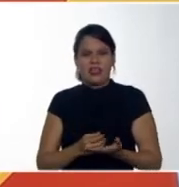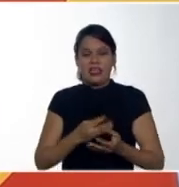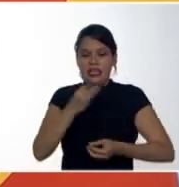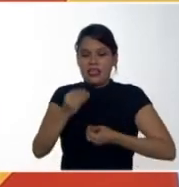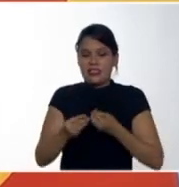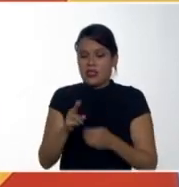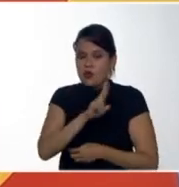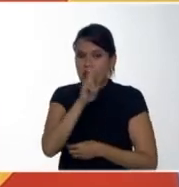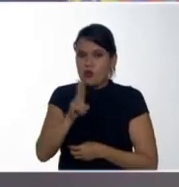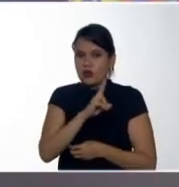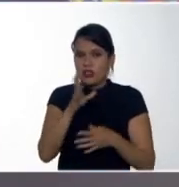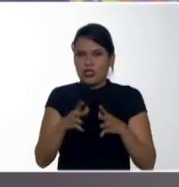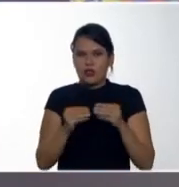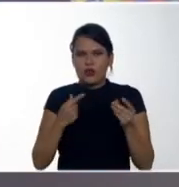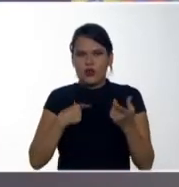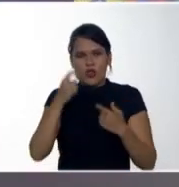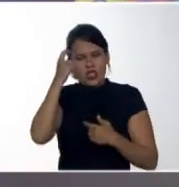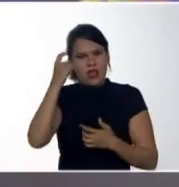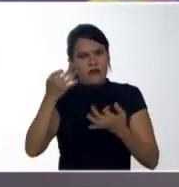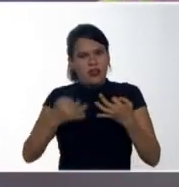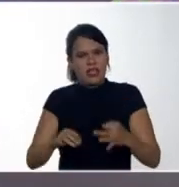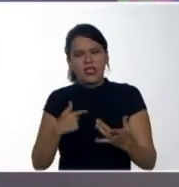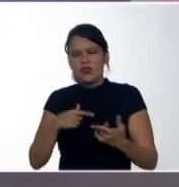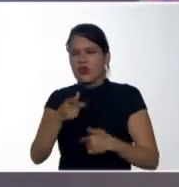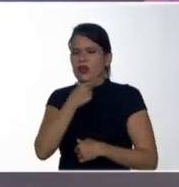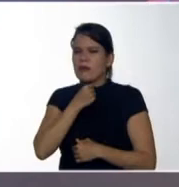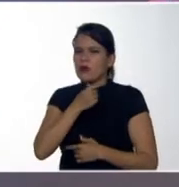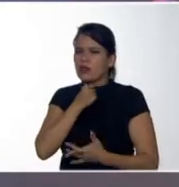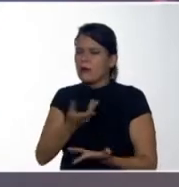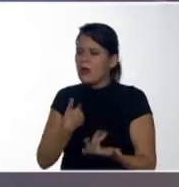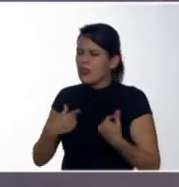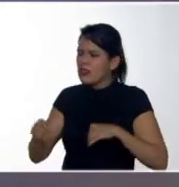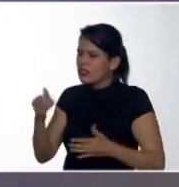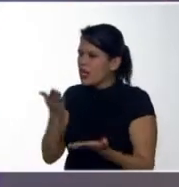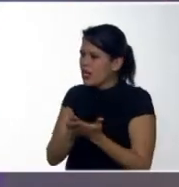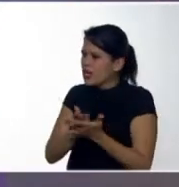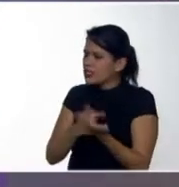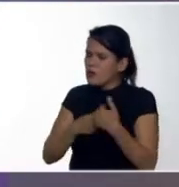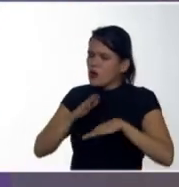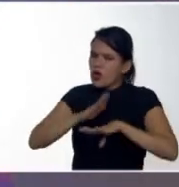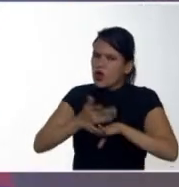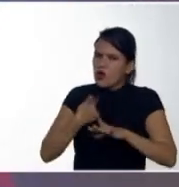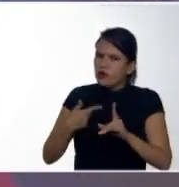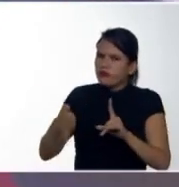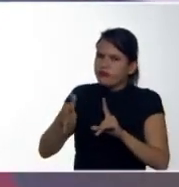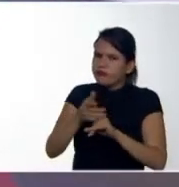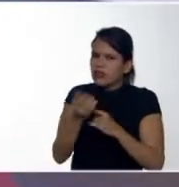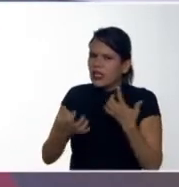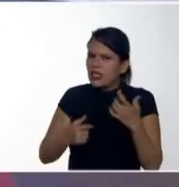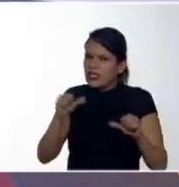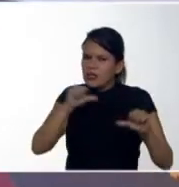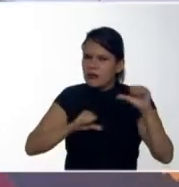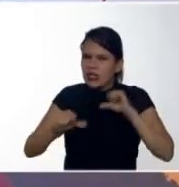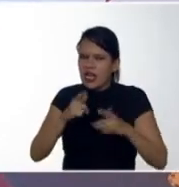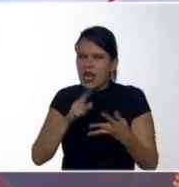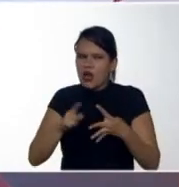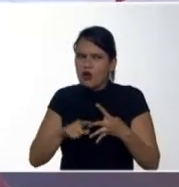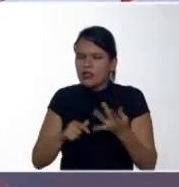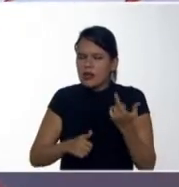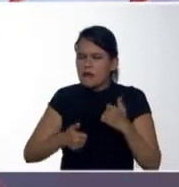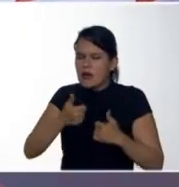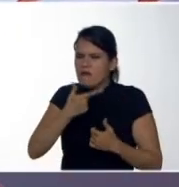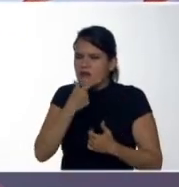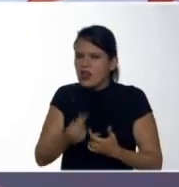vida diaria. ¿Verdad, José Leonardo? Eso es lo que me gusta más de estas clases, porque además uno consigue la química en las cosas más sencillas, como lo decía Aquiles